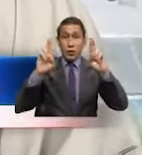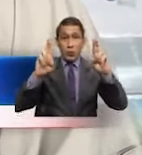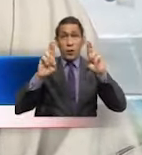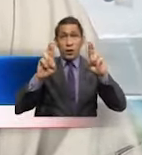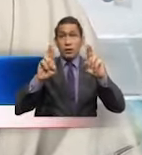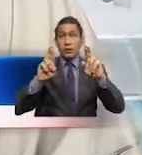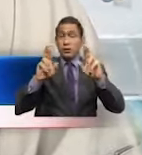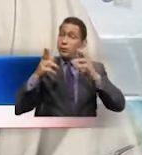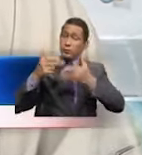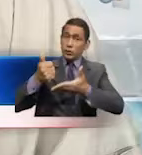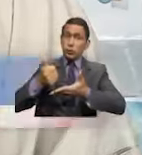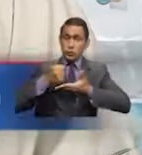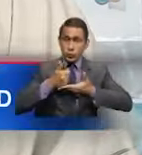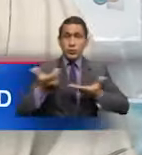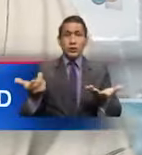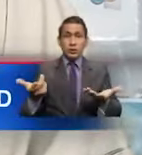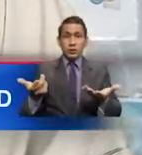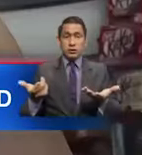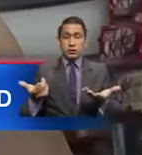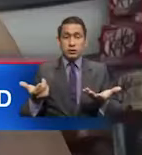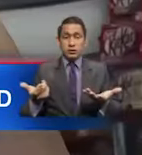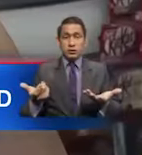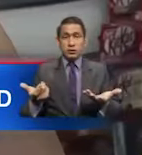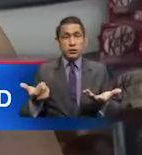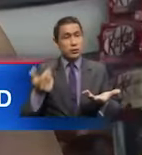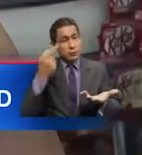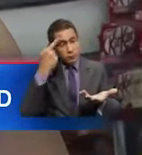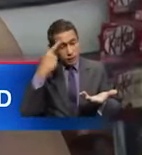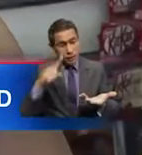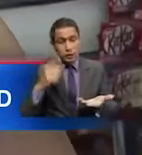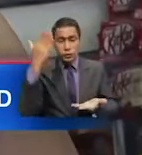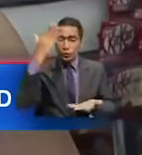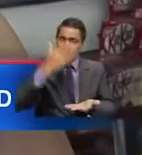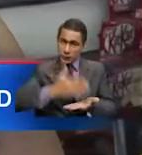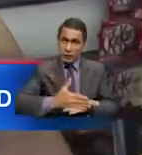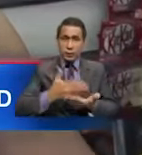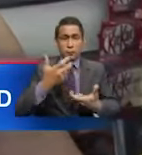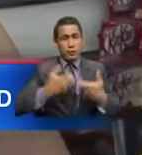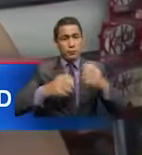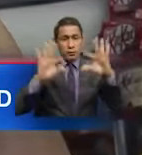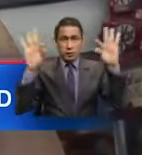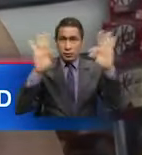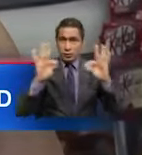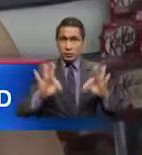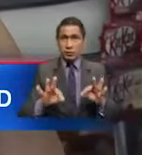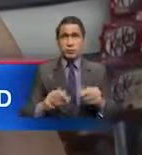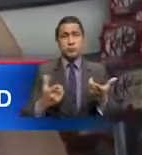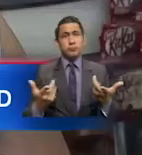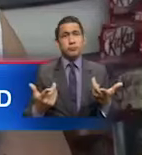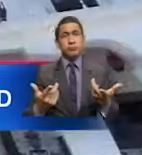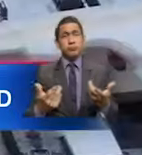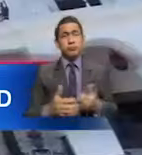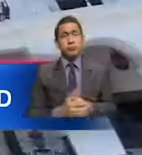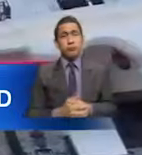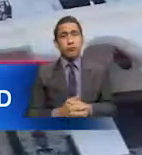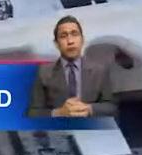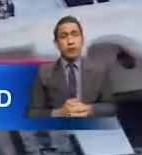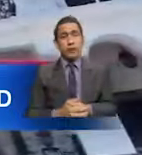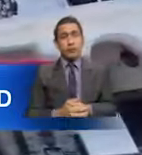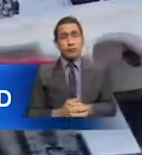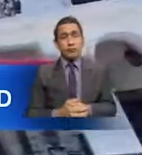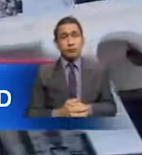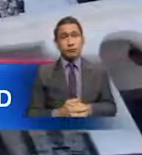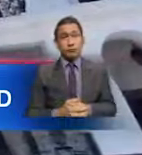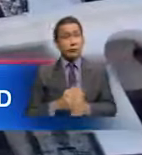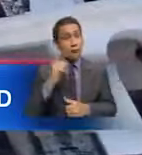Es una petición al gobierno. Y ojalá ya no se vaya más para que no haya estos problemas. Para potenciar